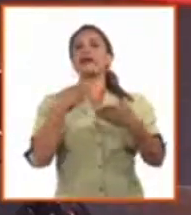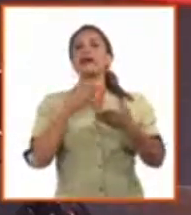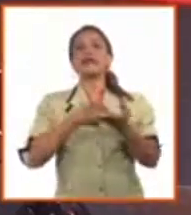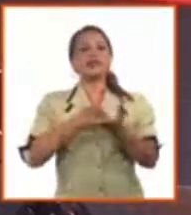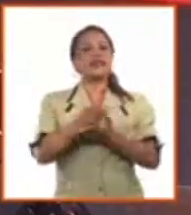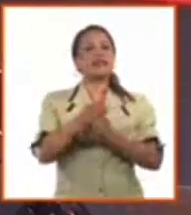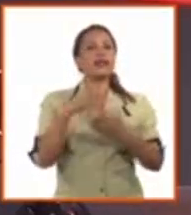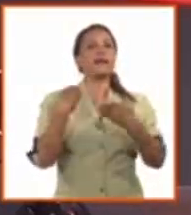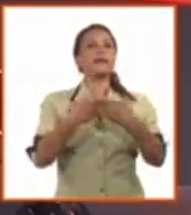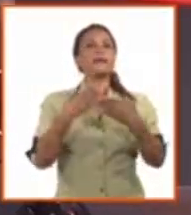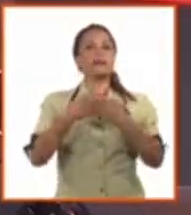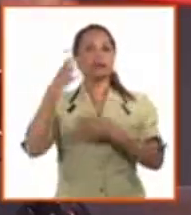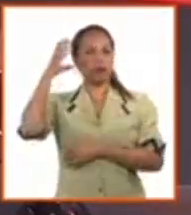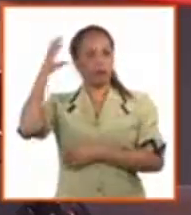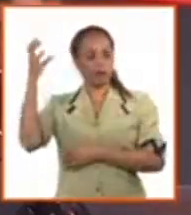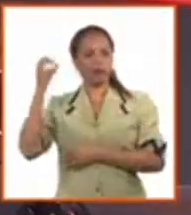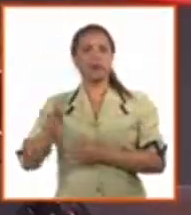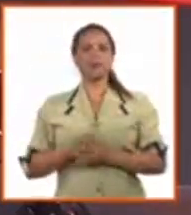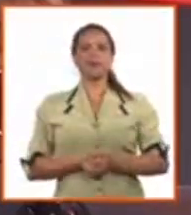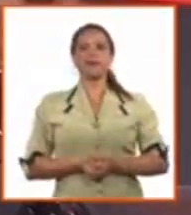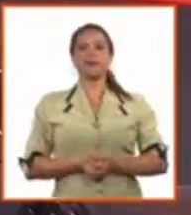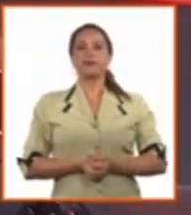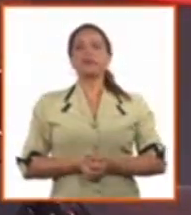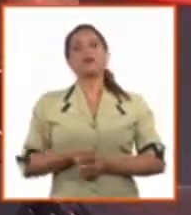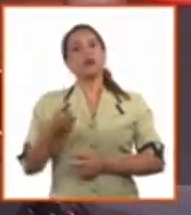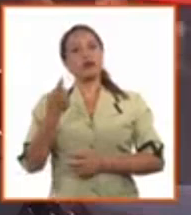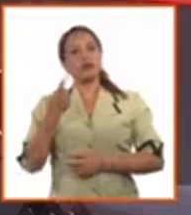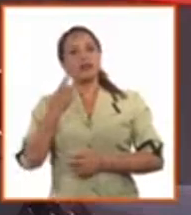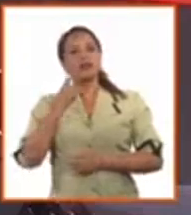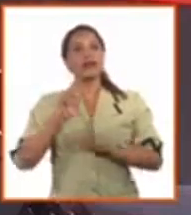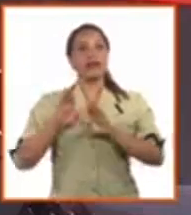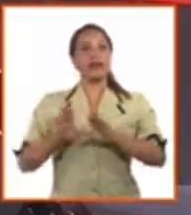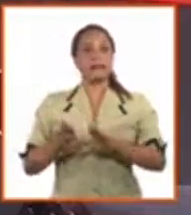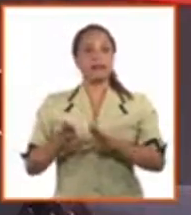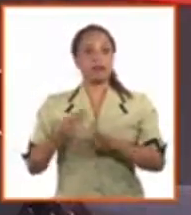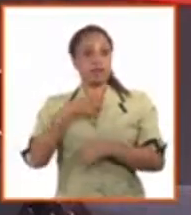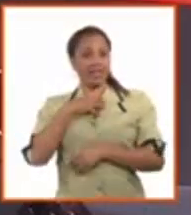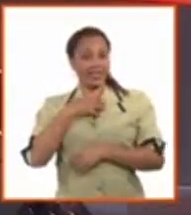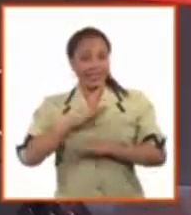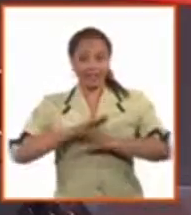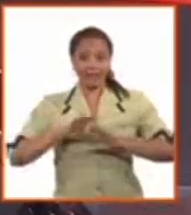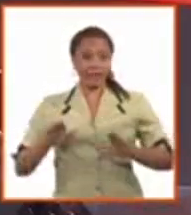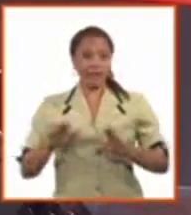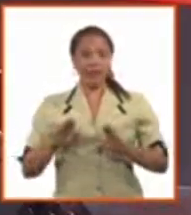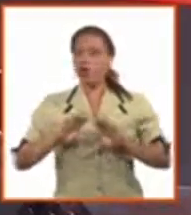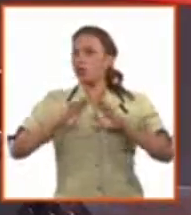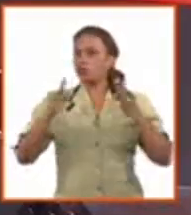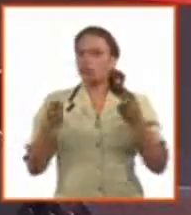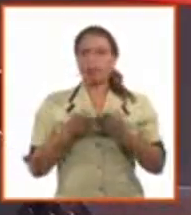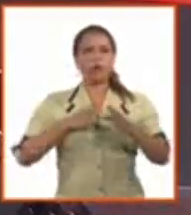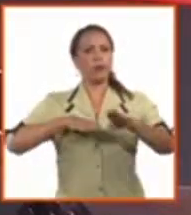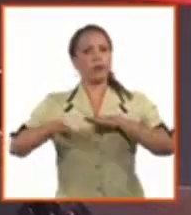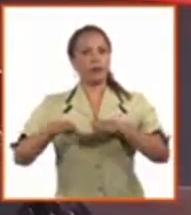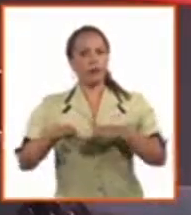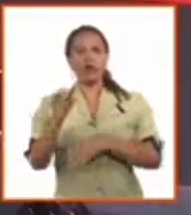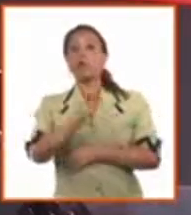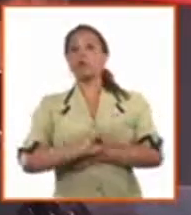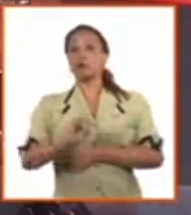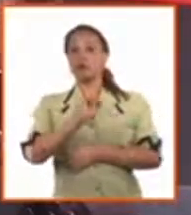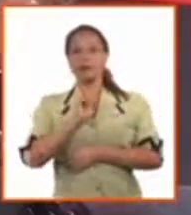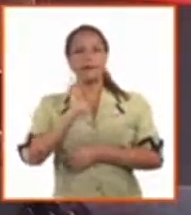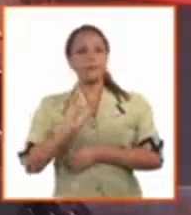empresas estatales pero que sin duda está reclamando está necesitando está esperando y tiene a en la